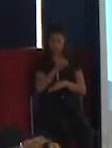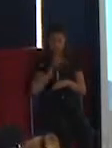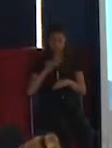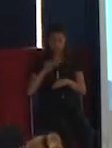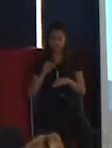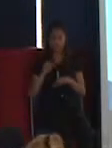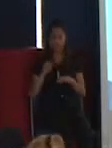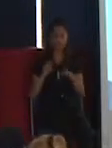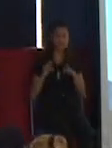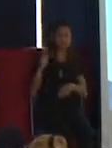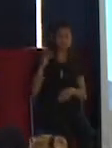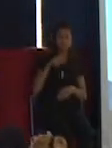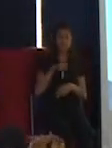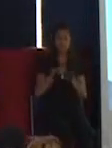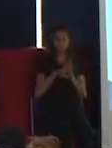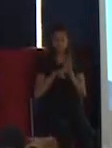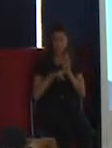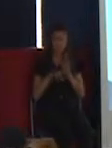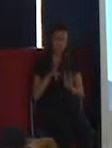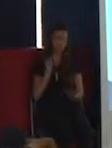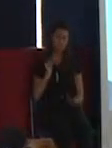esta normativa.